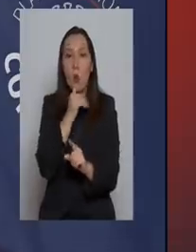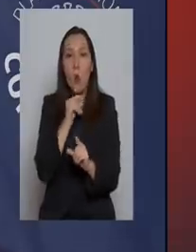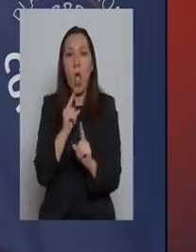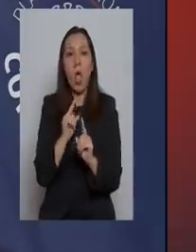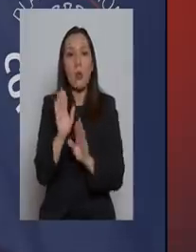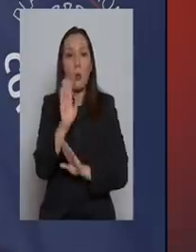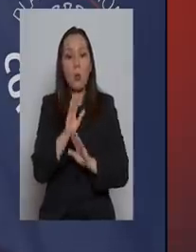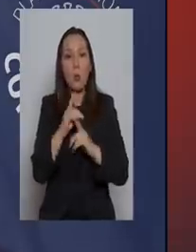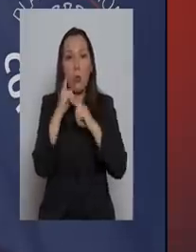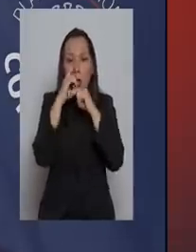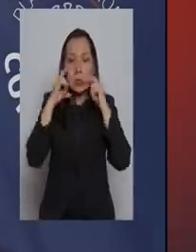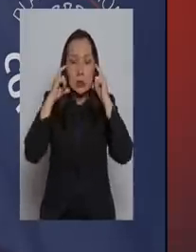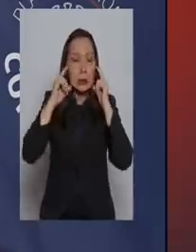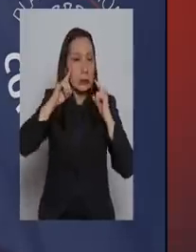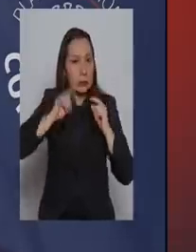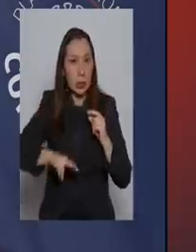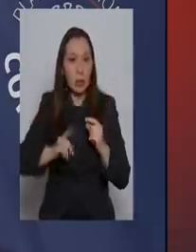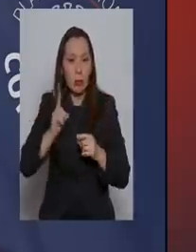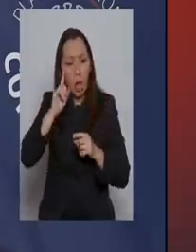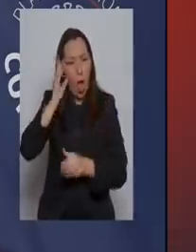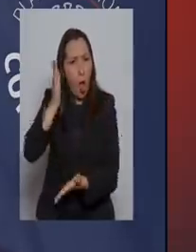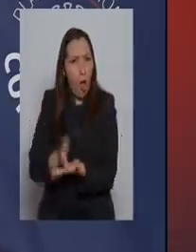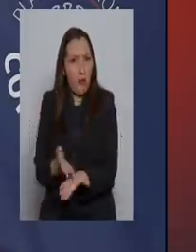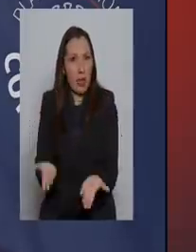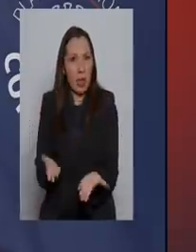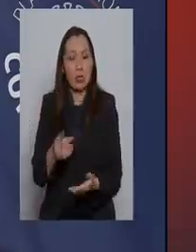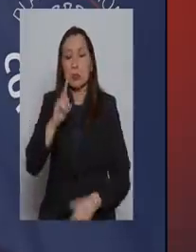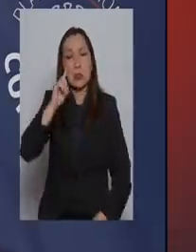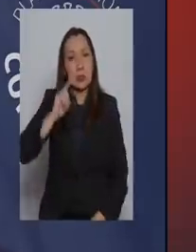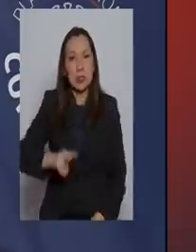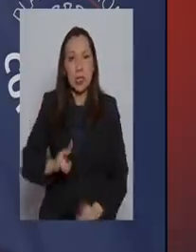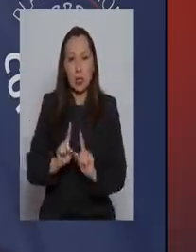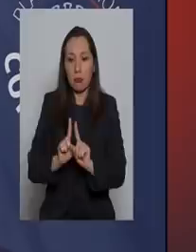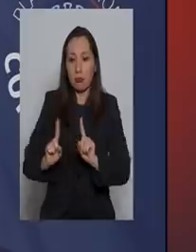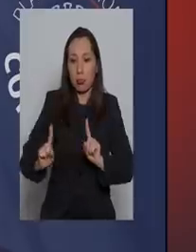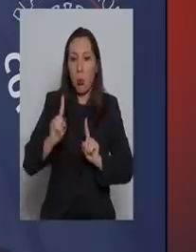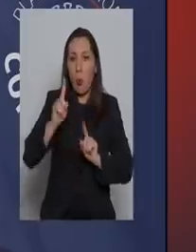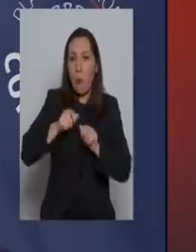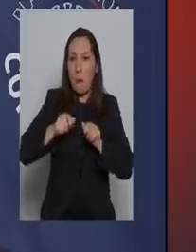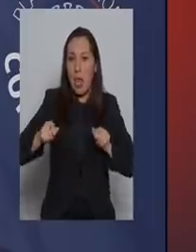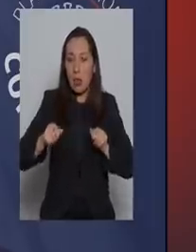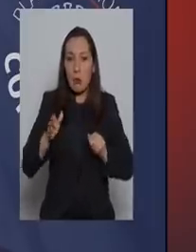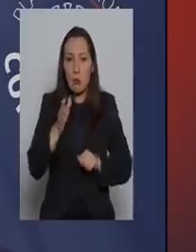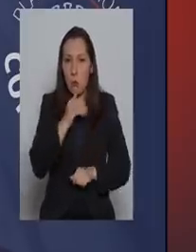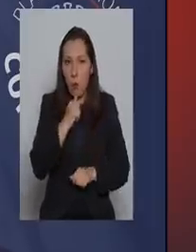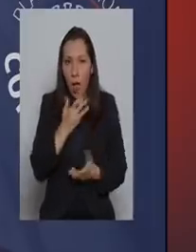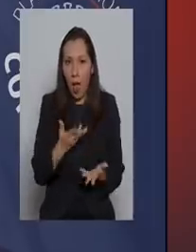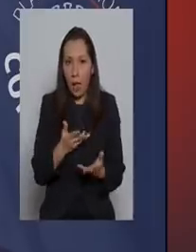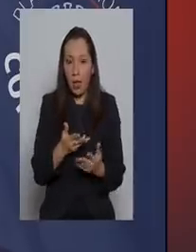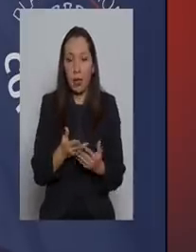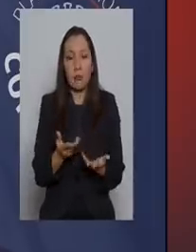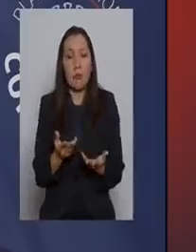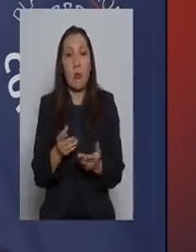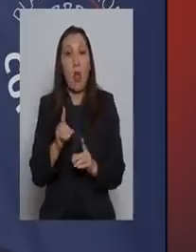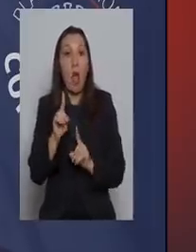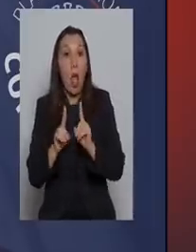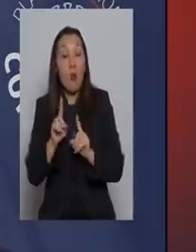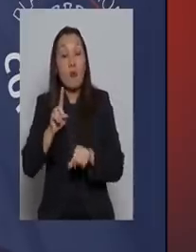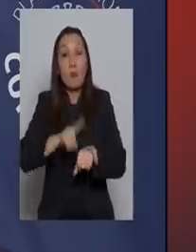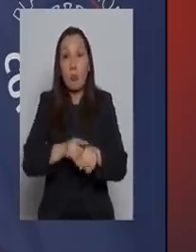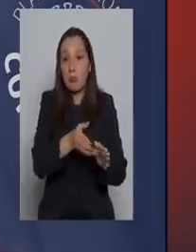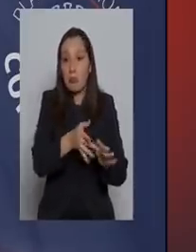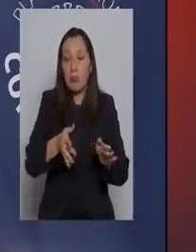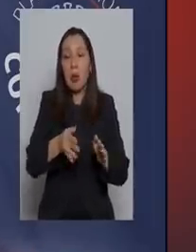las medidas de usar mascarilla, que son obligatorias, no se hicieron los distanciamientos de un metro, incluso en algún momento de la